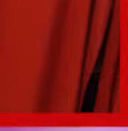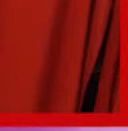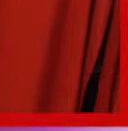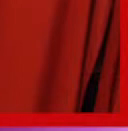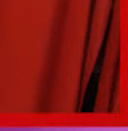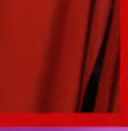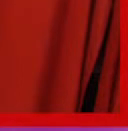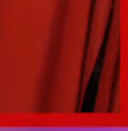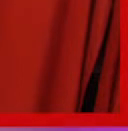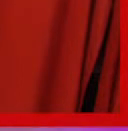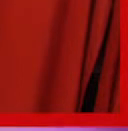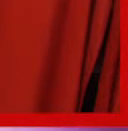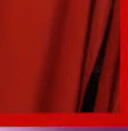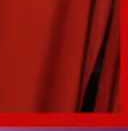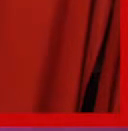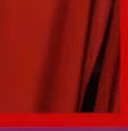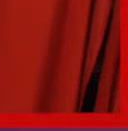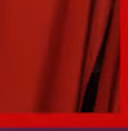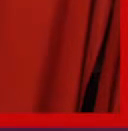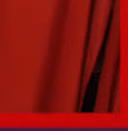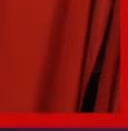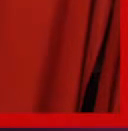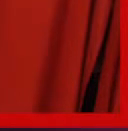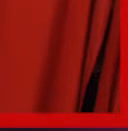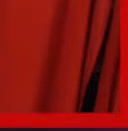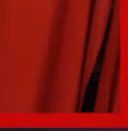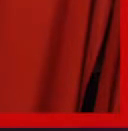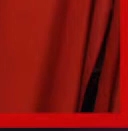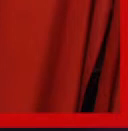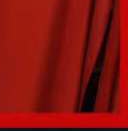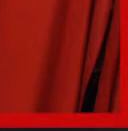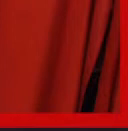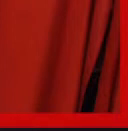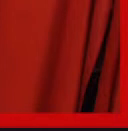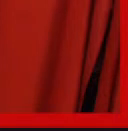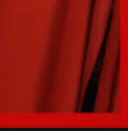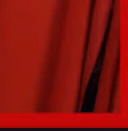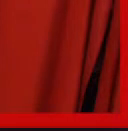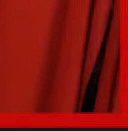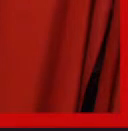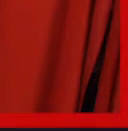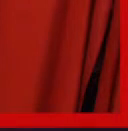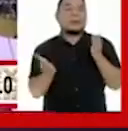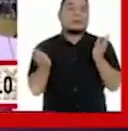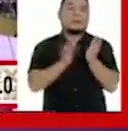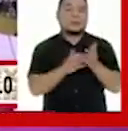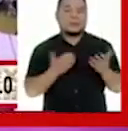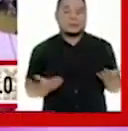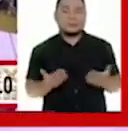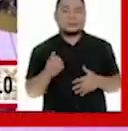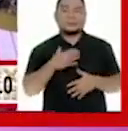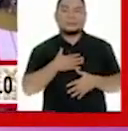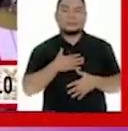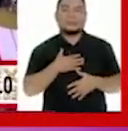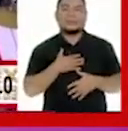hubo incluso esa democracia pactada en Chile, lo primero que volaron fue el artículo octavo por lo indecoroso que era. El